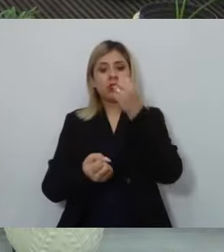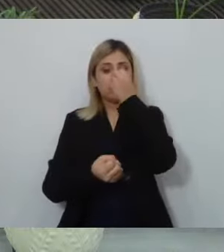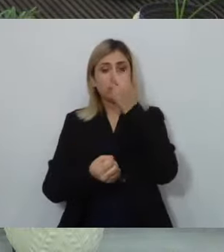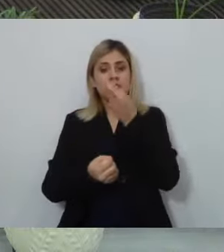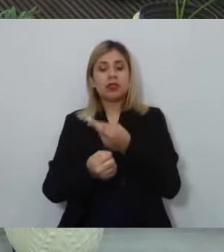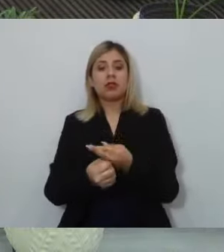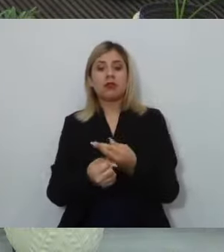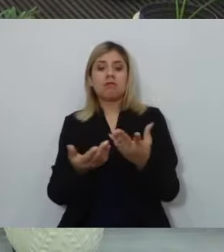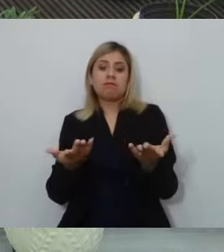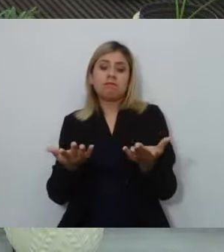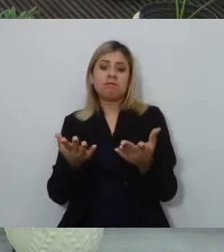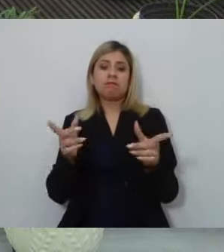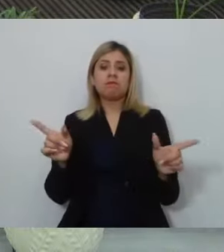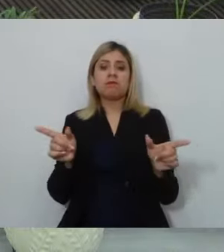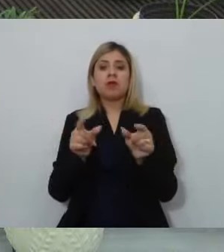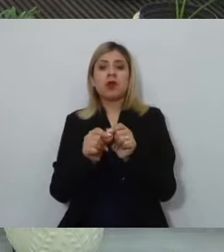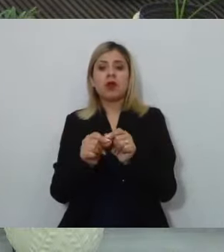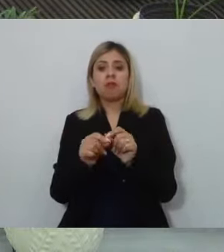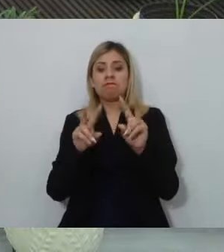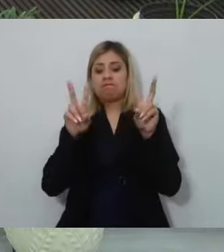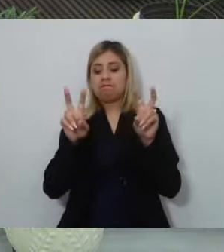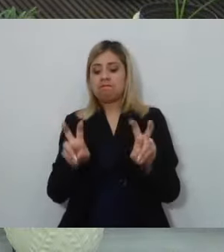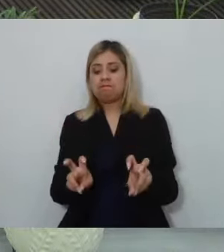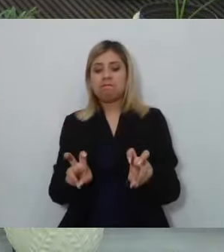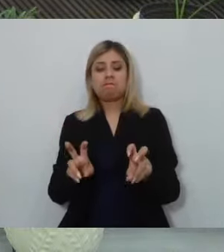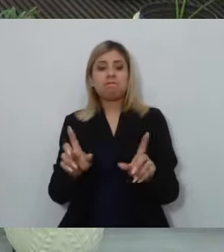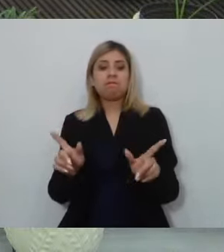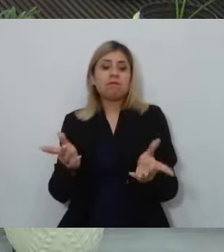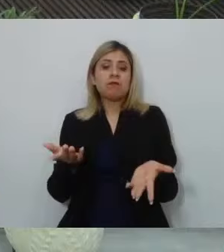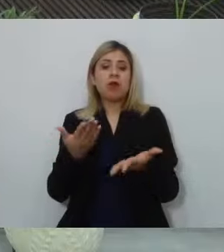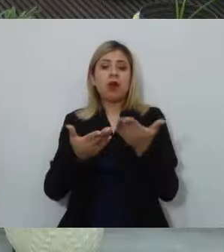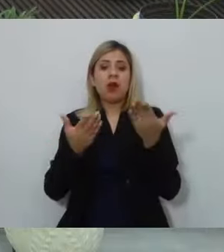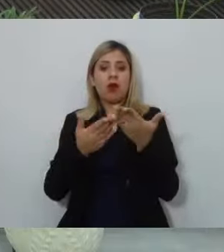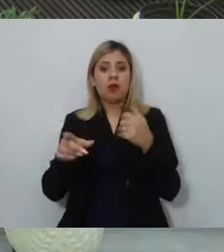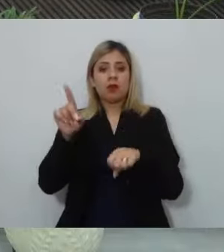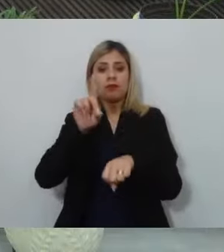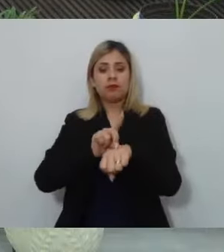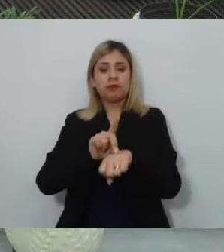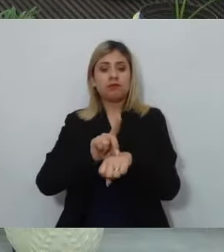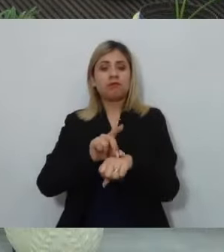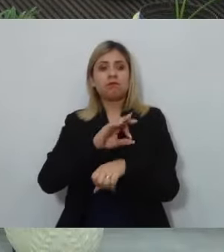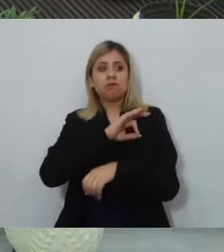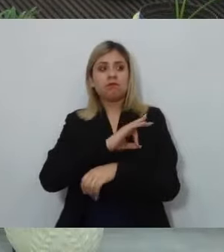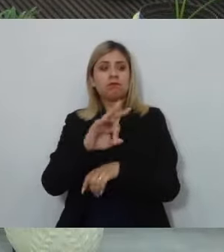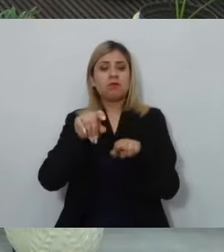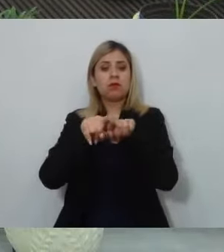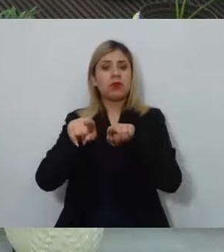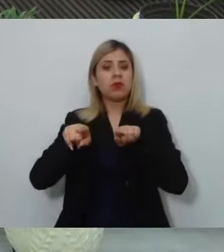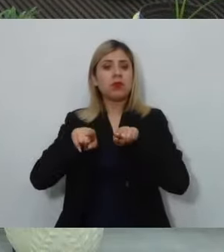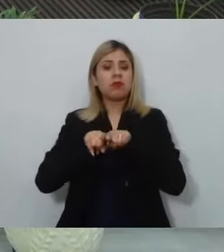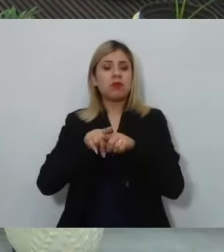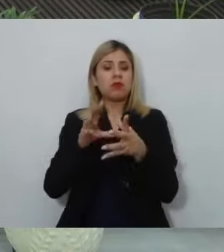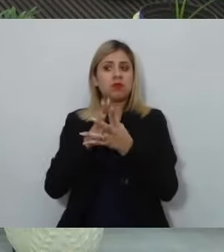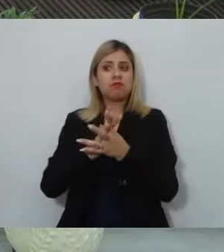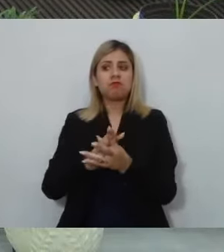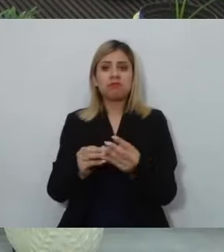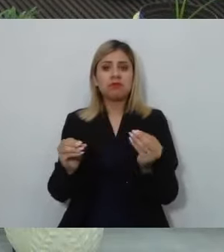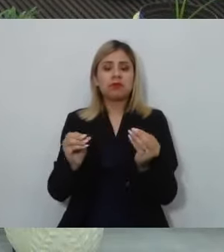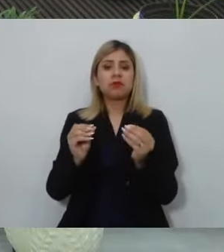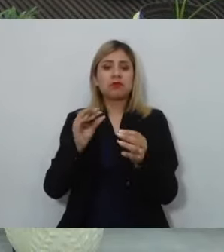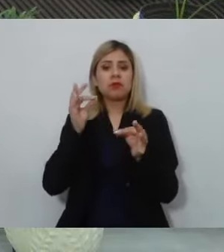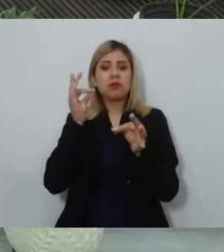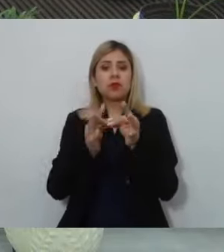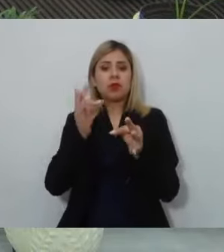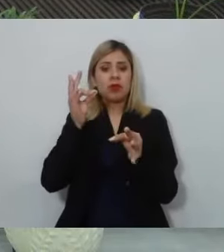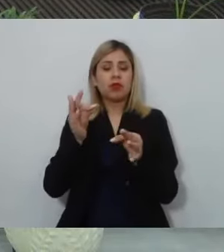siendo las 17 horas con4 minutos de este mismo martes 13 de febrero de 2024 pero les pido que no nos